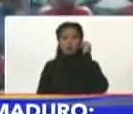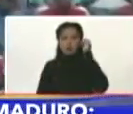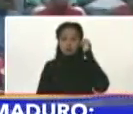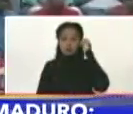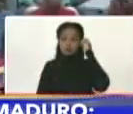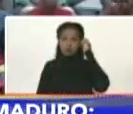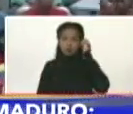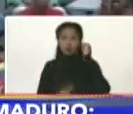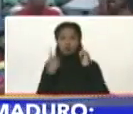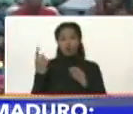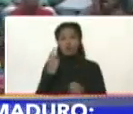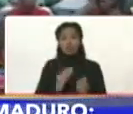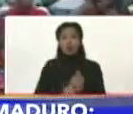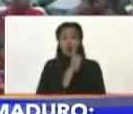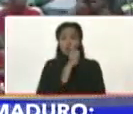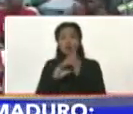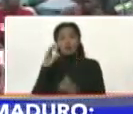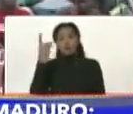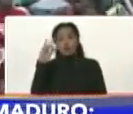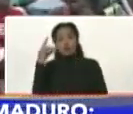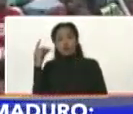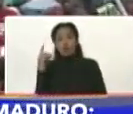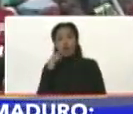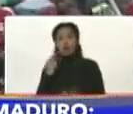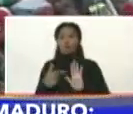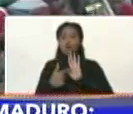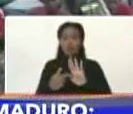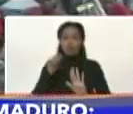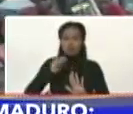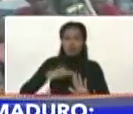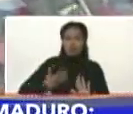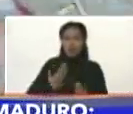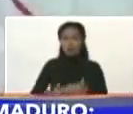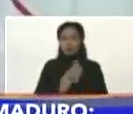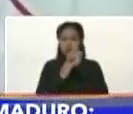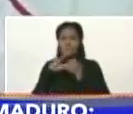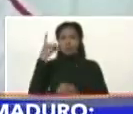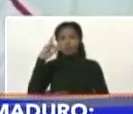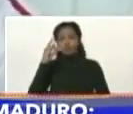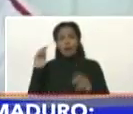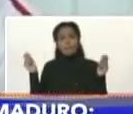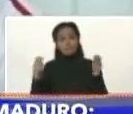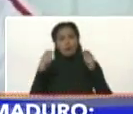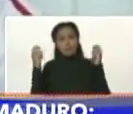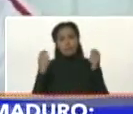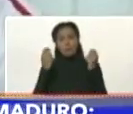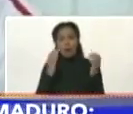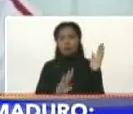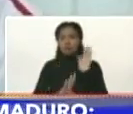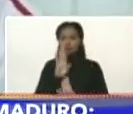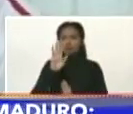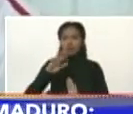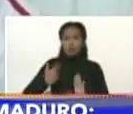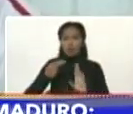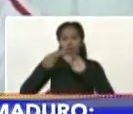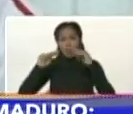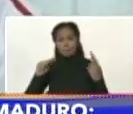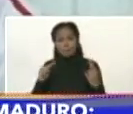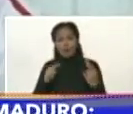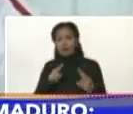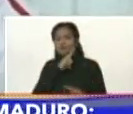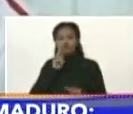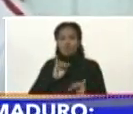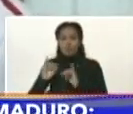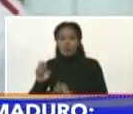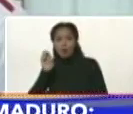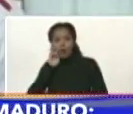Solo hay un líder en Bolivia que ha demostrado que puede llevar a Bolivia a la prosperidad, al crecimiento y a la paz, y se llama